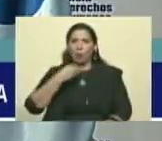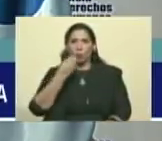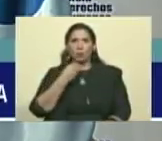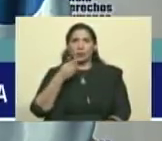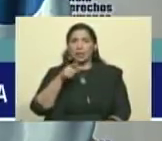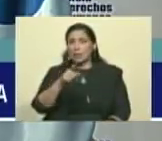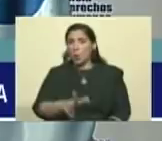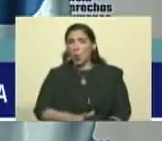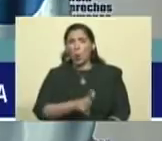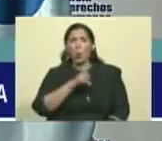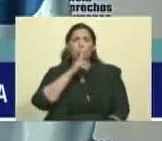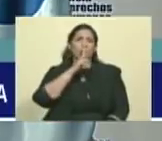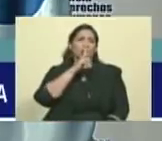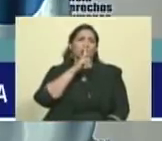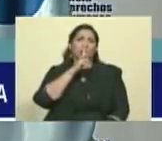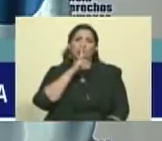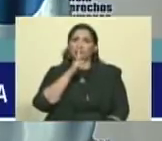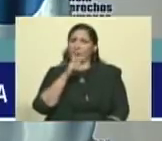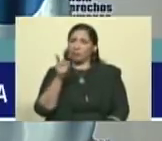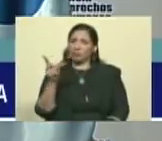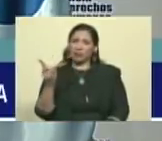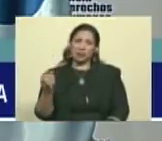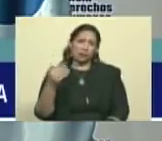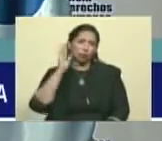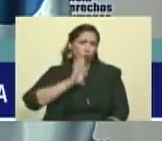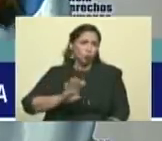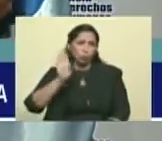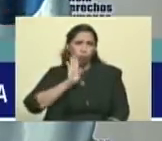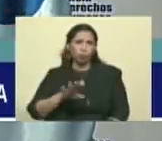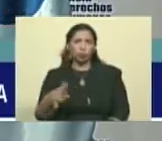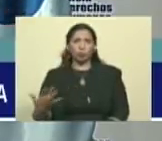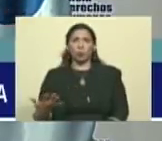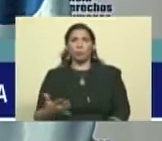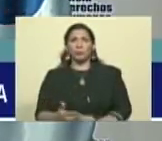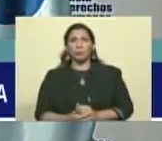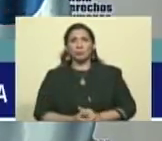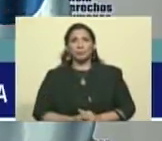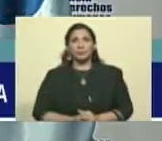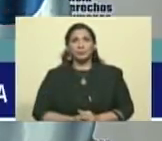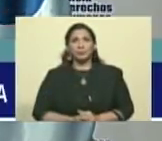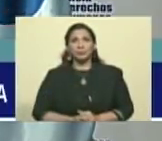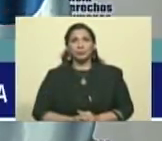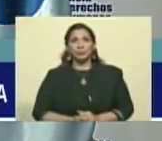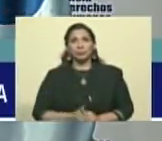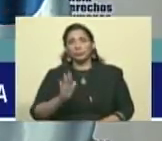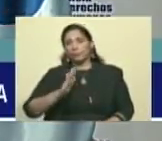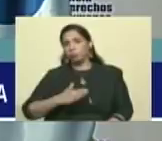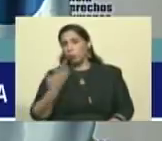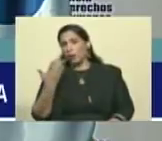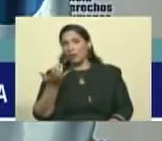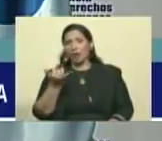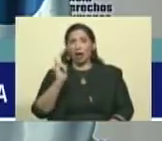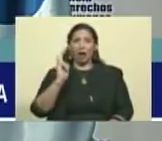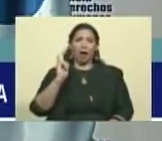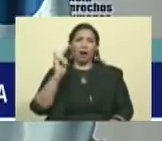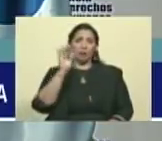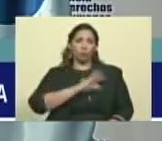más repudiables, más sucios, más execrables que pueda haber en sociedad alguna.